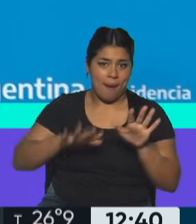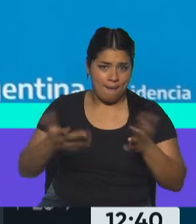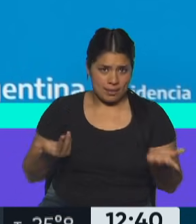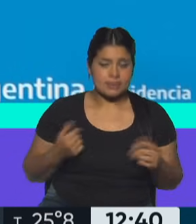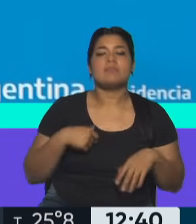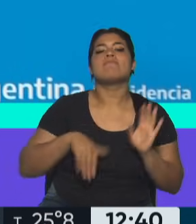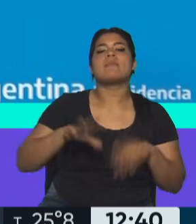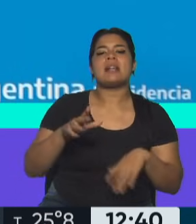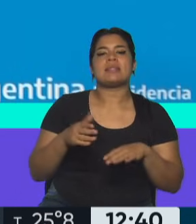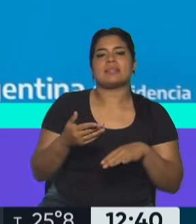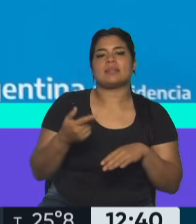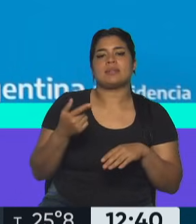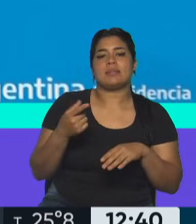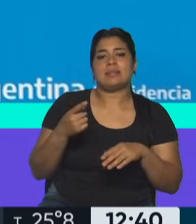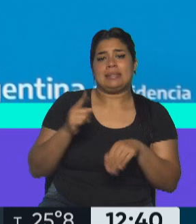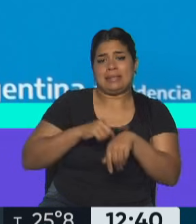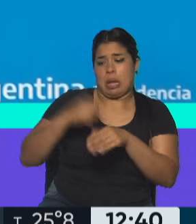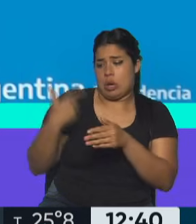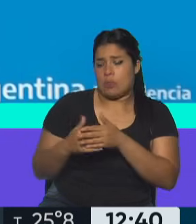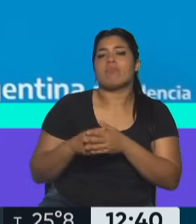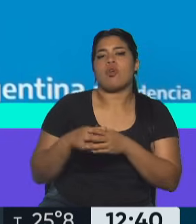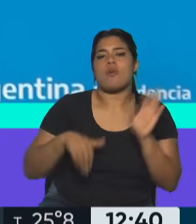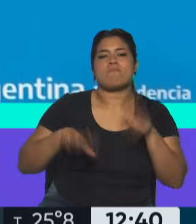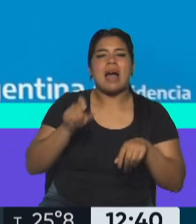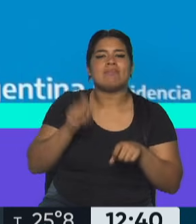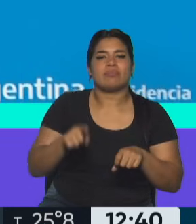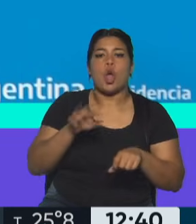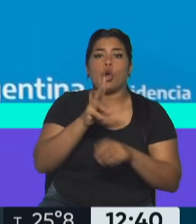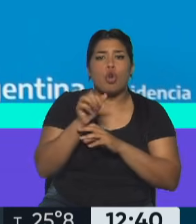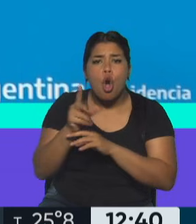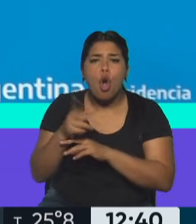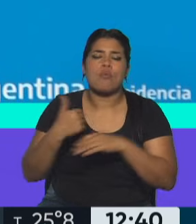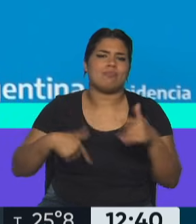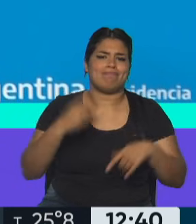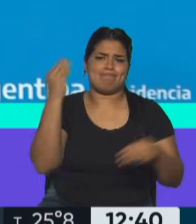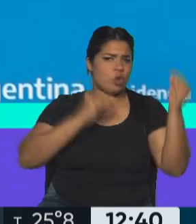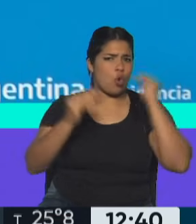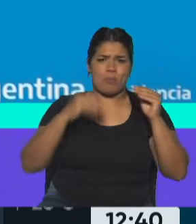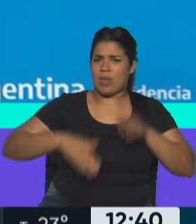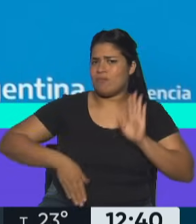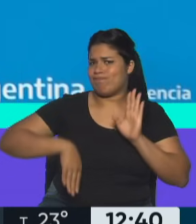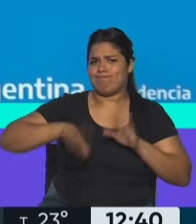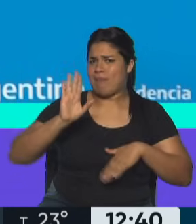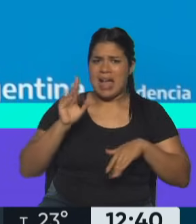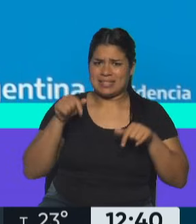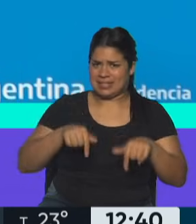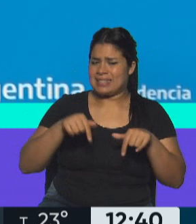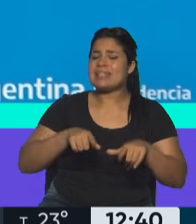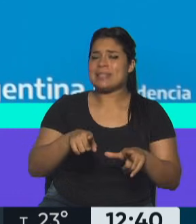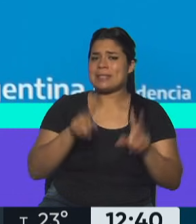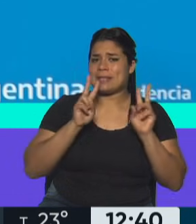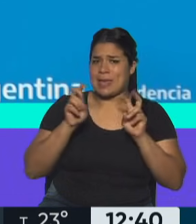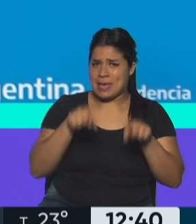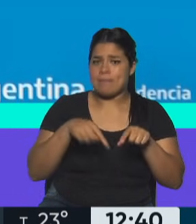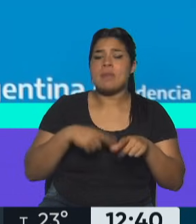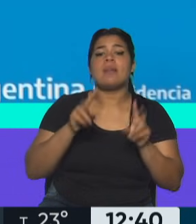mucho más cruentos y dolorosos que el tema de robos, por lo tanto, es una preocupación central de este Gobierno. Si hay dos preocupaciones centrales de este